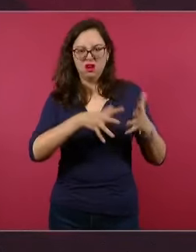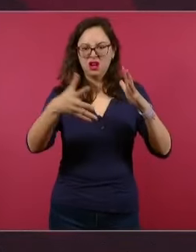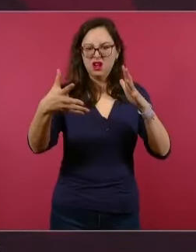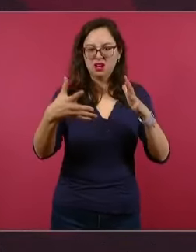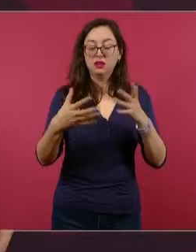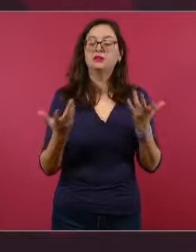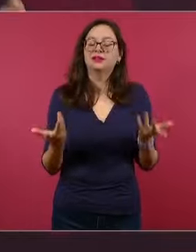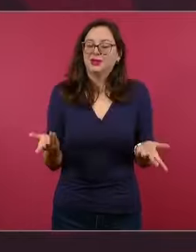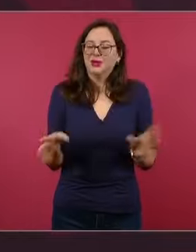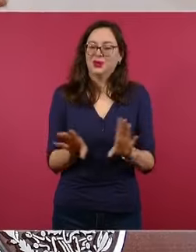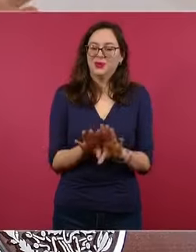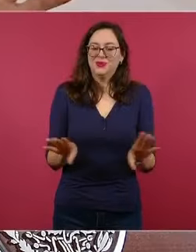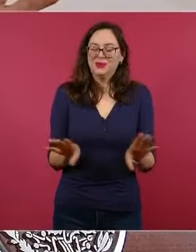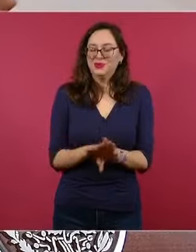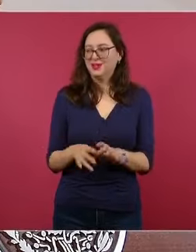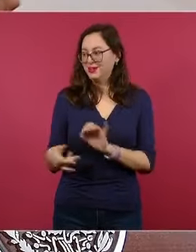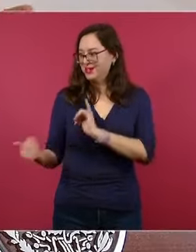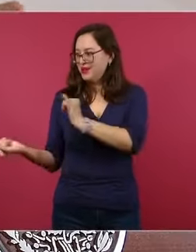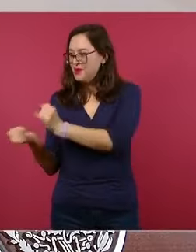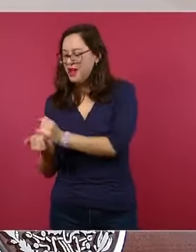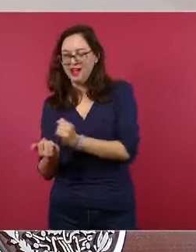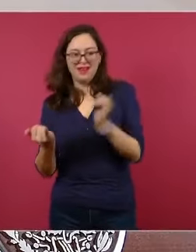fuerza eso